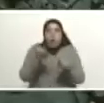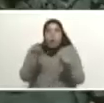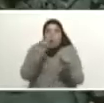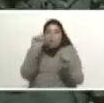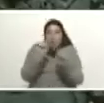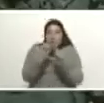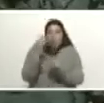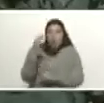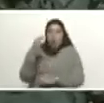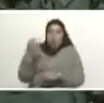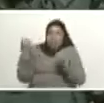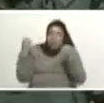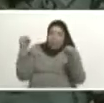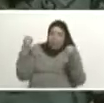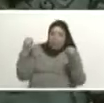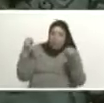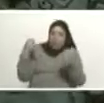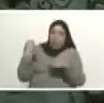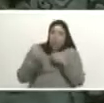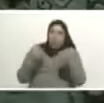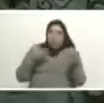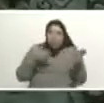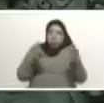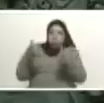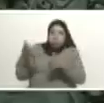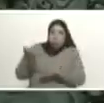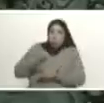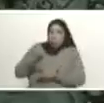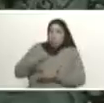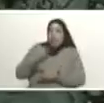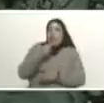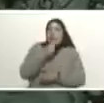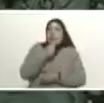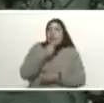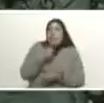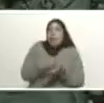entrenados, dónde estuvieron, quién financió.